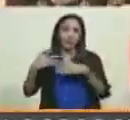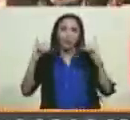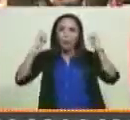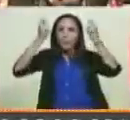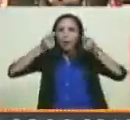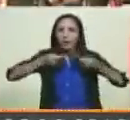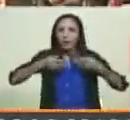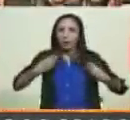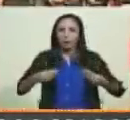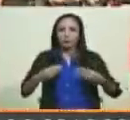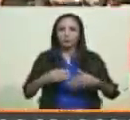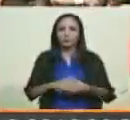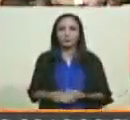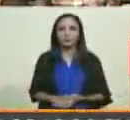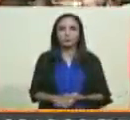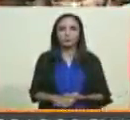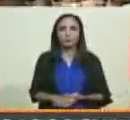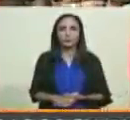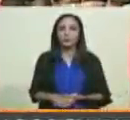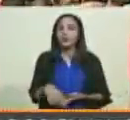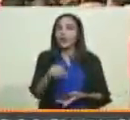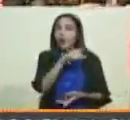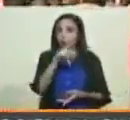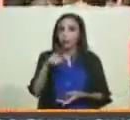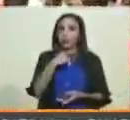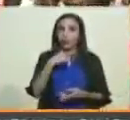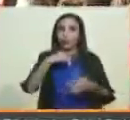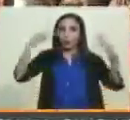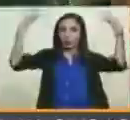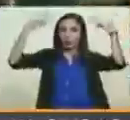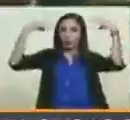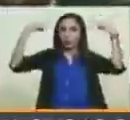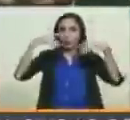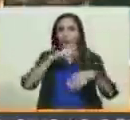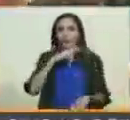¿A quiénes de ustedes les gusta mojarse en la lluvia?